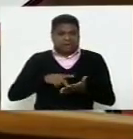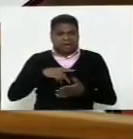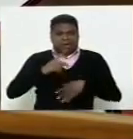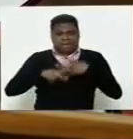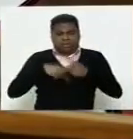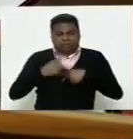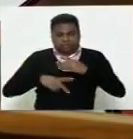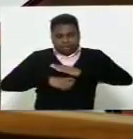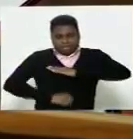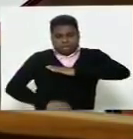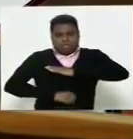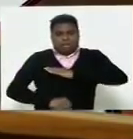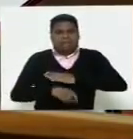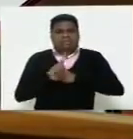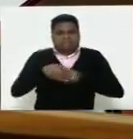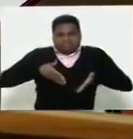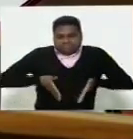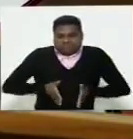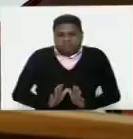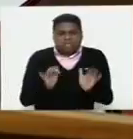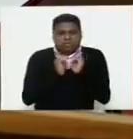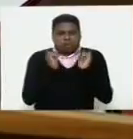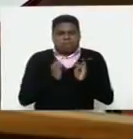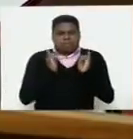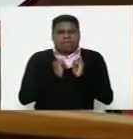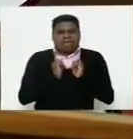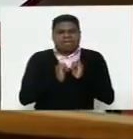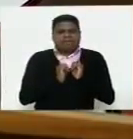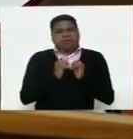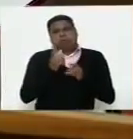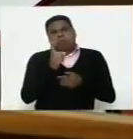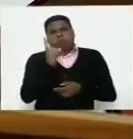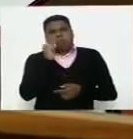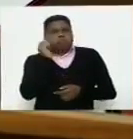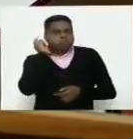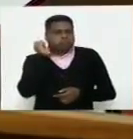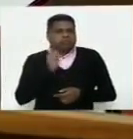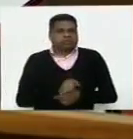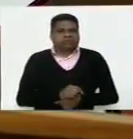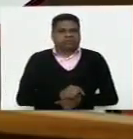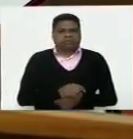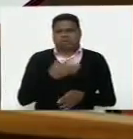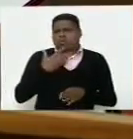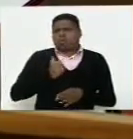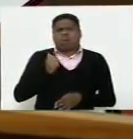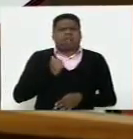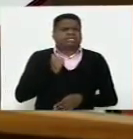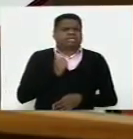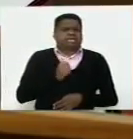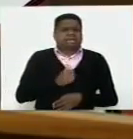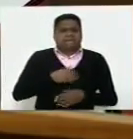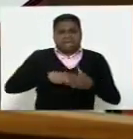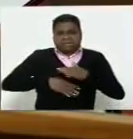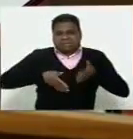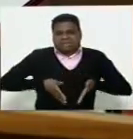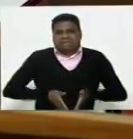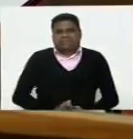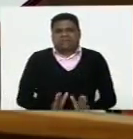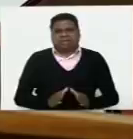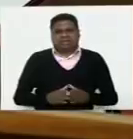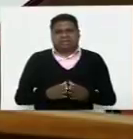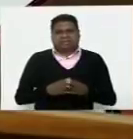de parto y del nacimiento de su hijo o hija, salvo el padre que se encuentre en curso en alguna de las